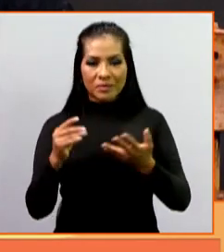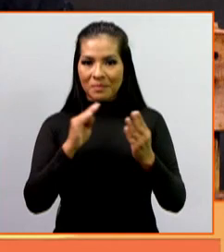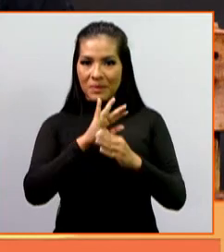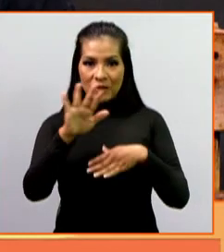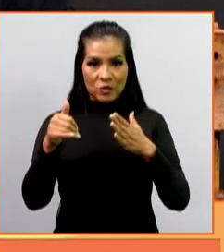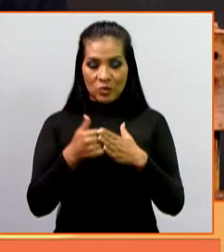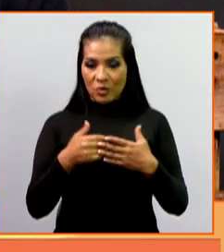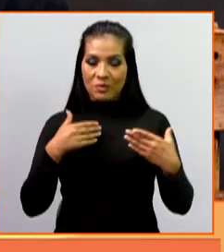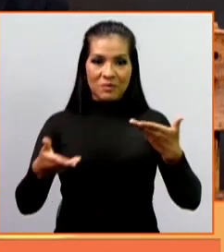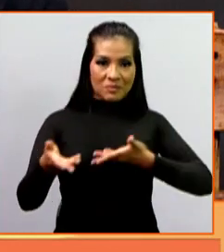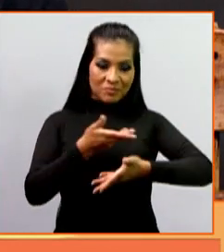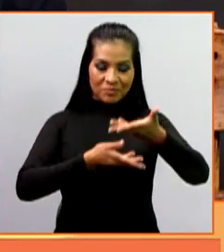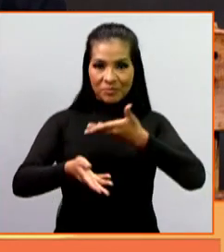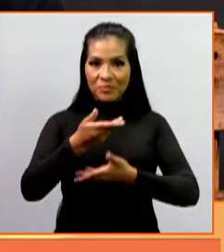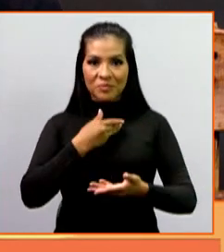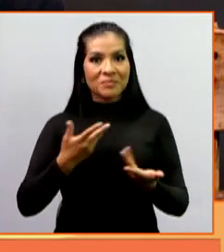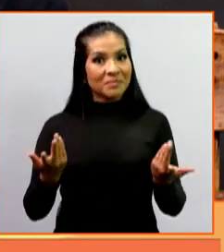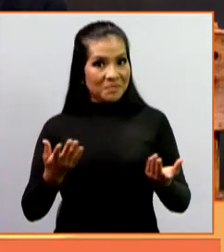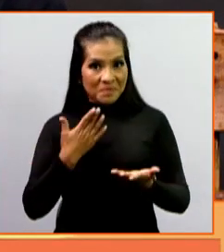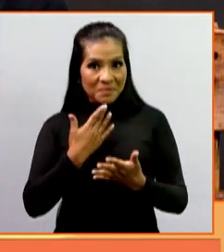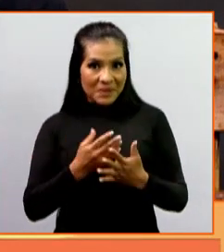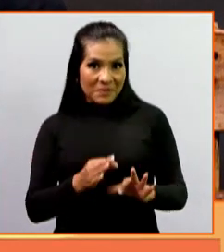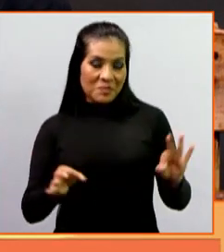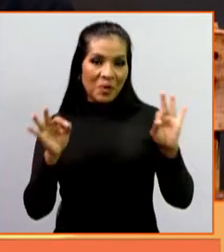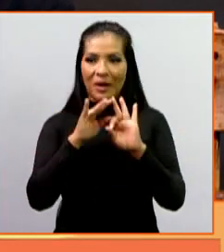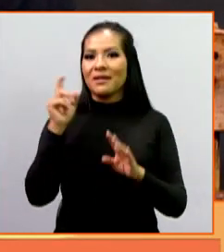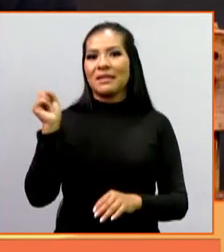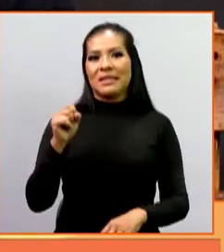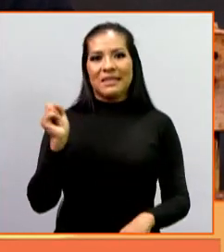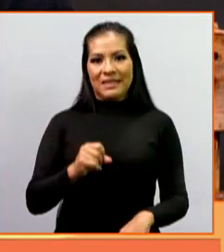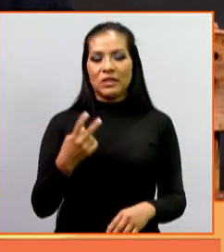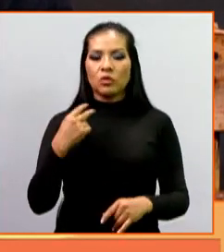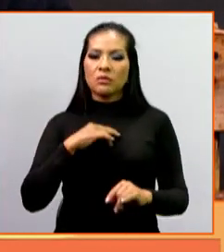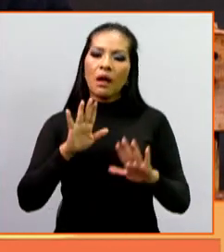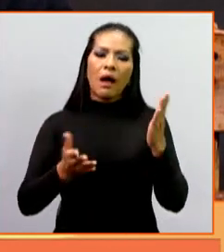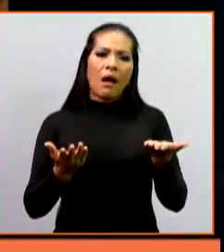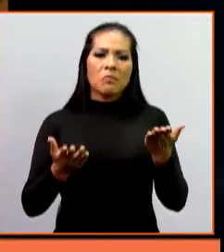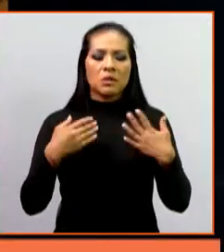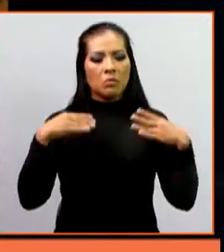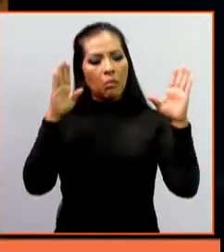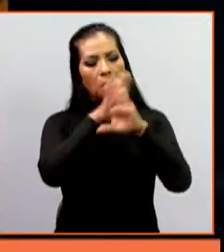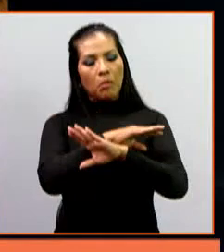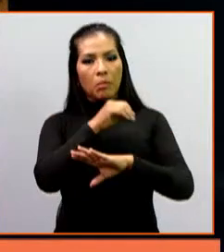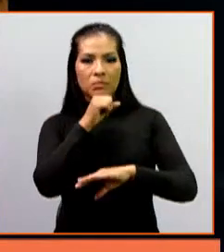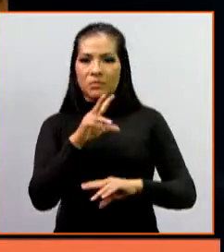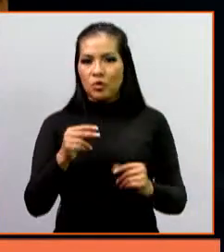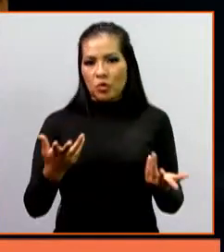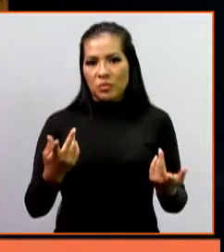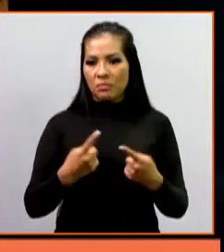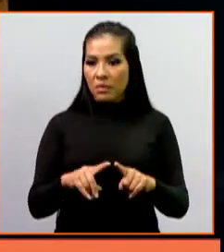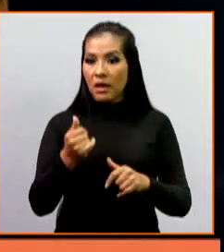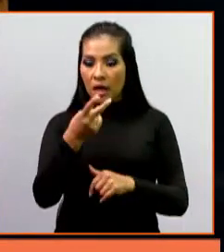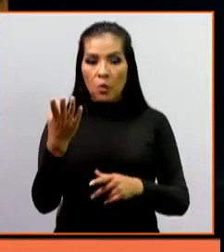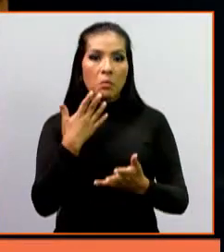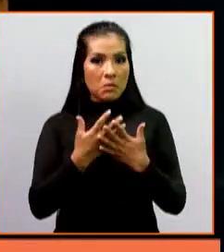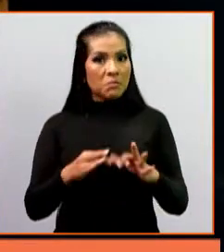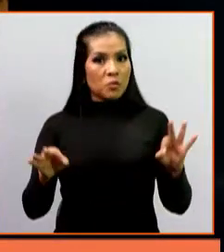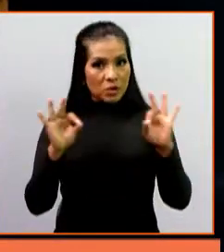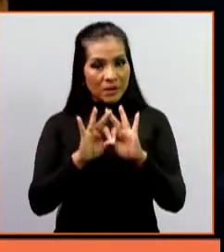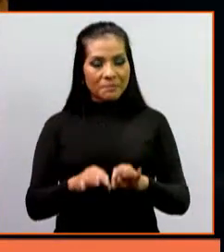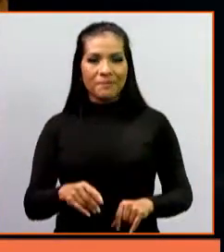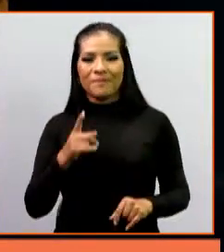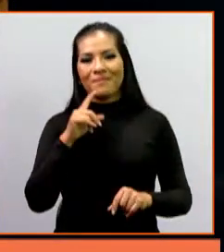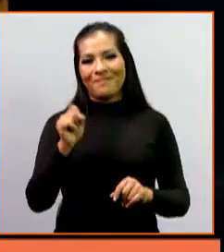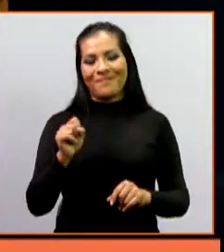qué forma estética. Ay, qué preguntas tan importantes, ¿no? Sí, que un montón. A veces pasan desapercibidas y uno hace porque quiere, pero ¿qué preguntas más importantes? Sí, de hecho, en